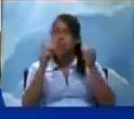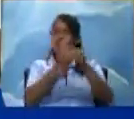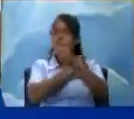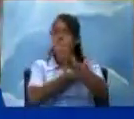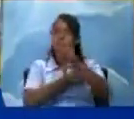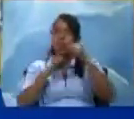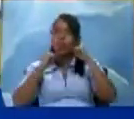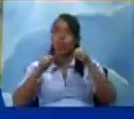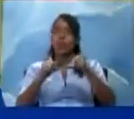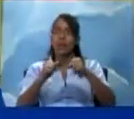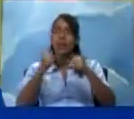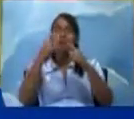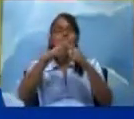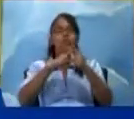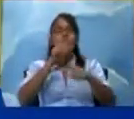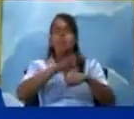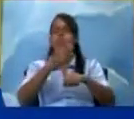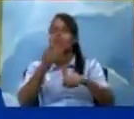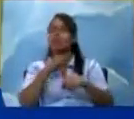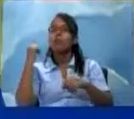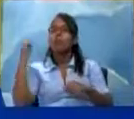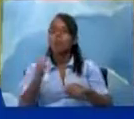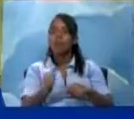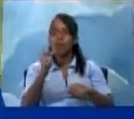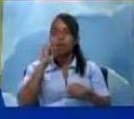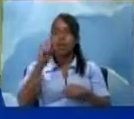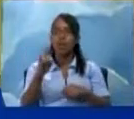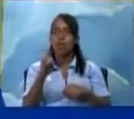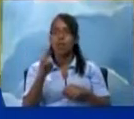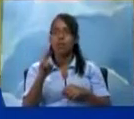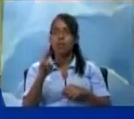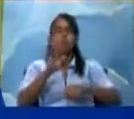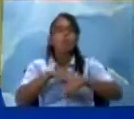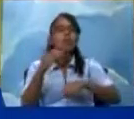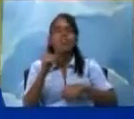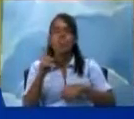poder. Me dijo, ajá, ¿y por qué no ha matado al diablo?